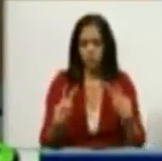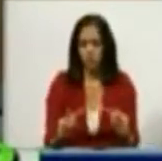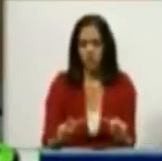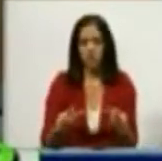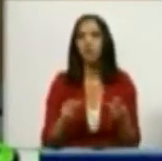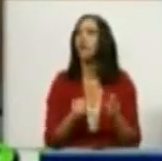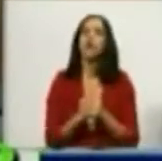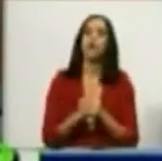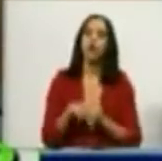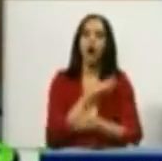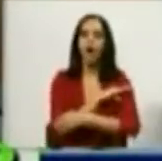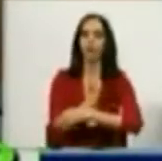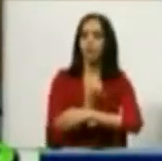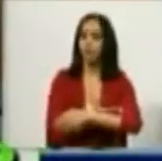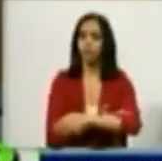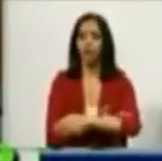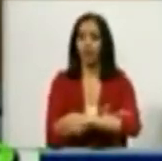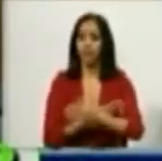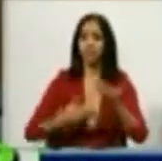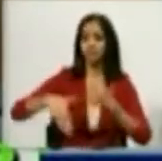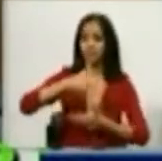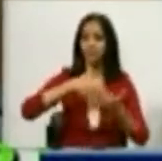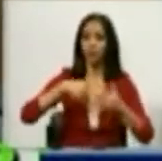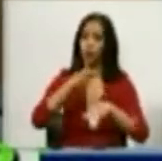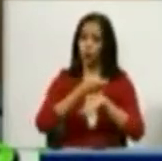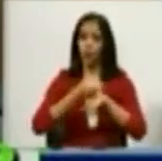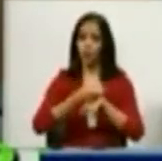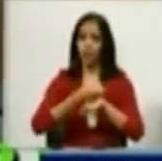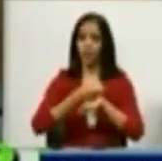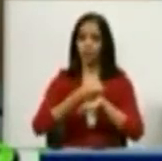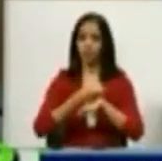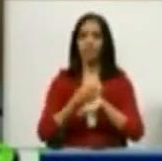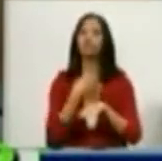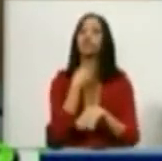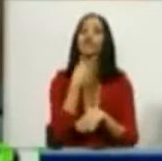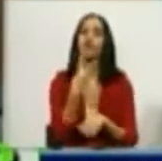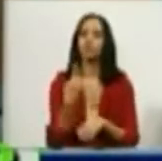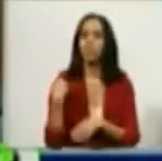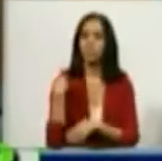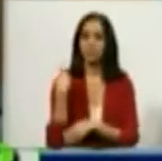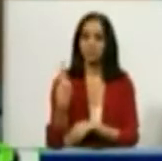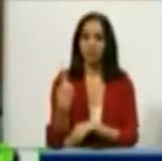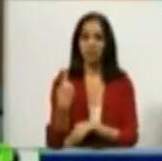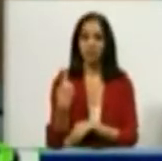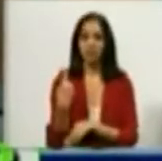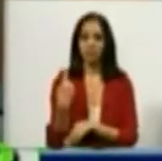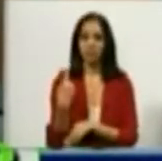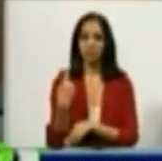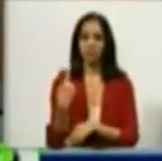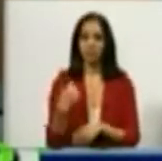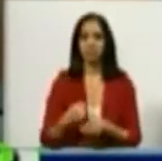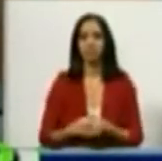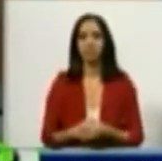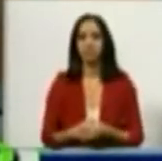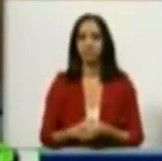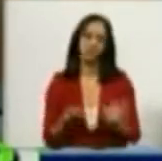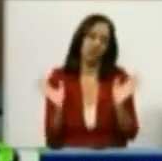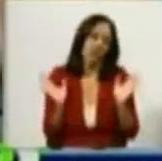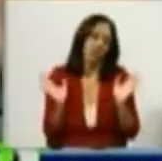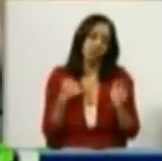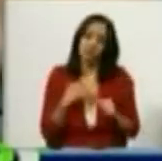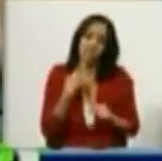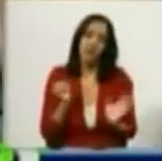tinglado de fuerzas colaboracionistas con el gobierno y su Vocero principal bueno